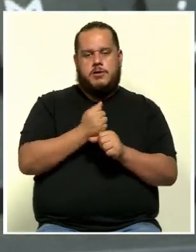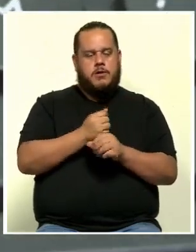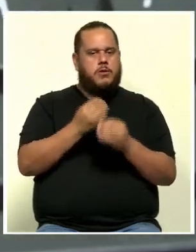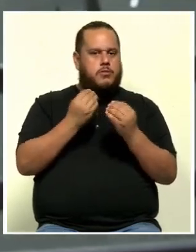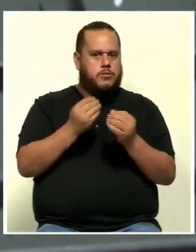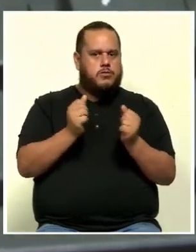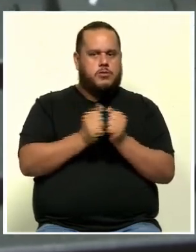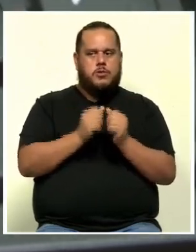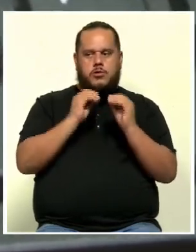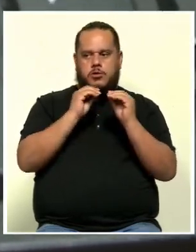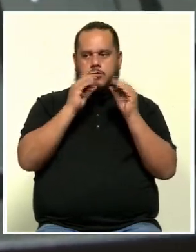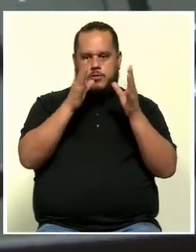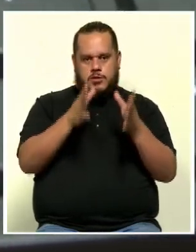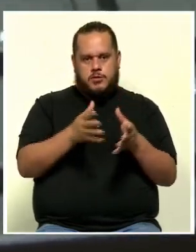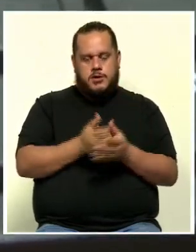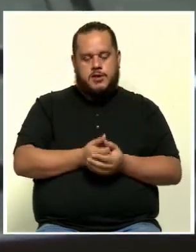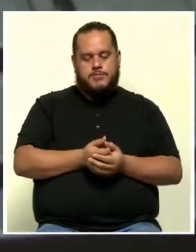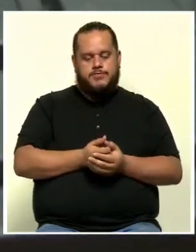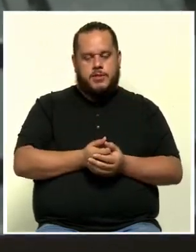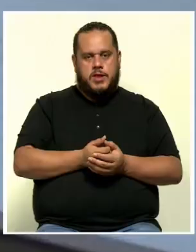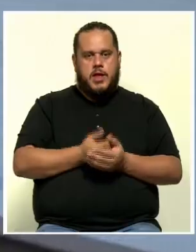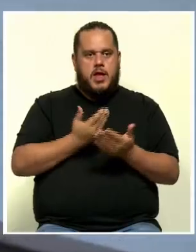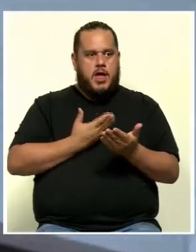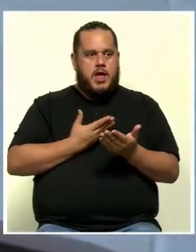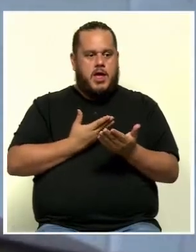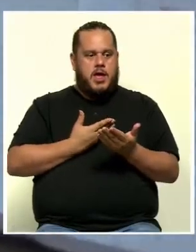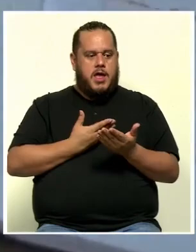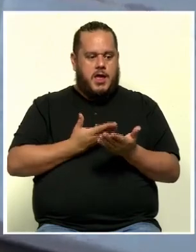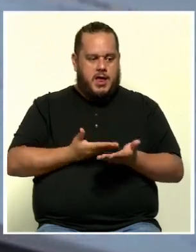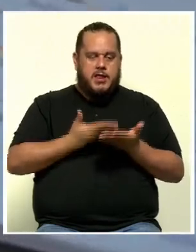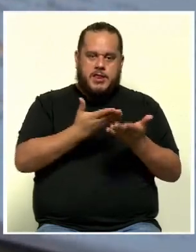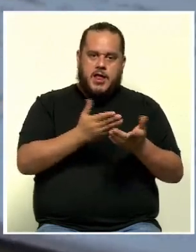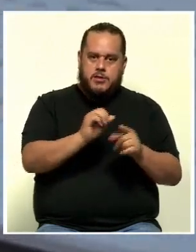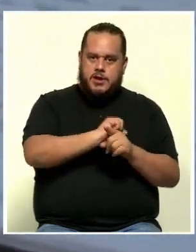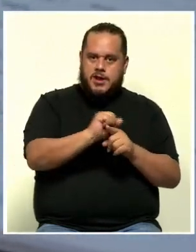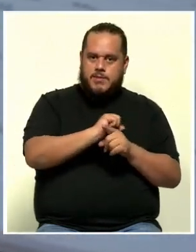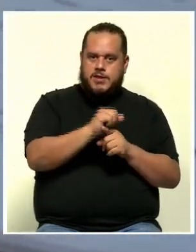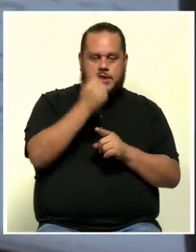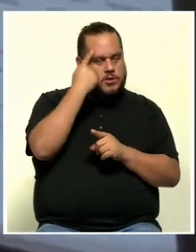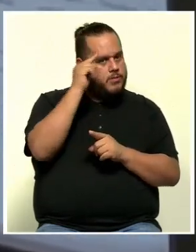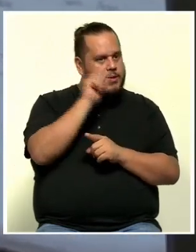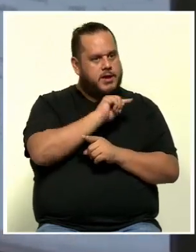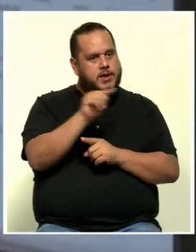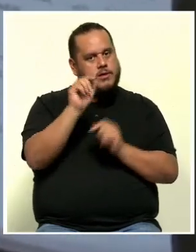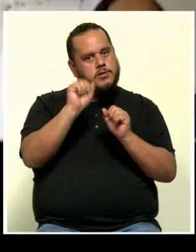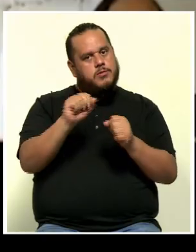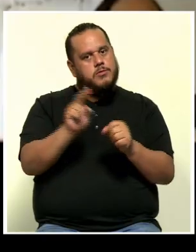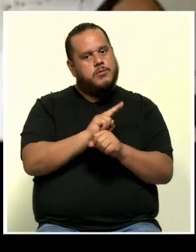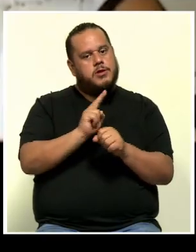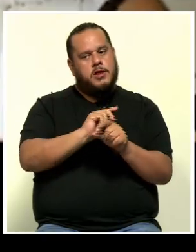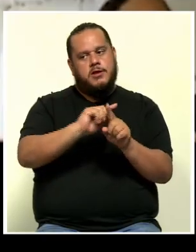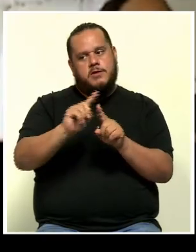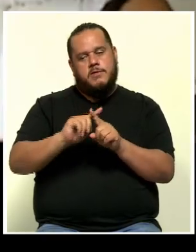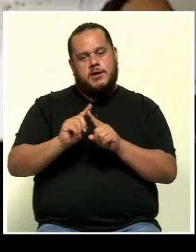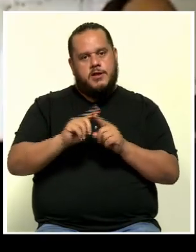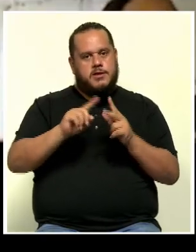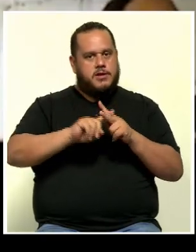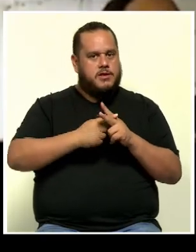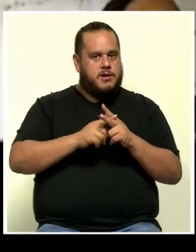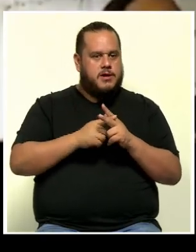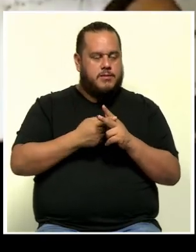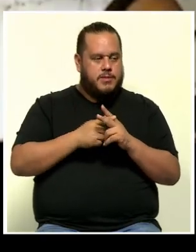con los profesores, ofreciéndoles capacitación para que puedan utilizar diferentes